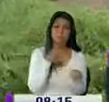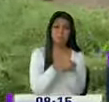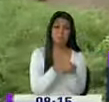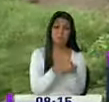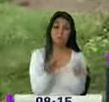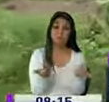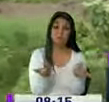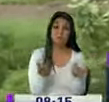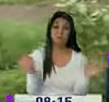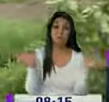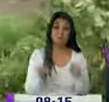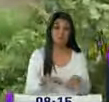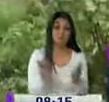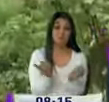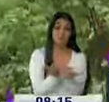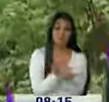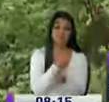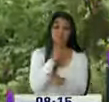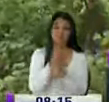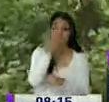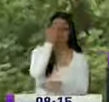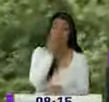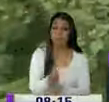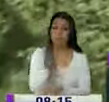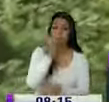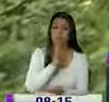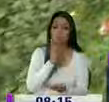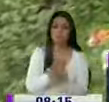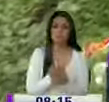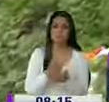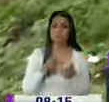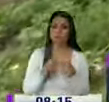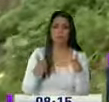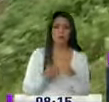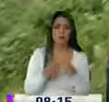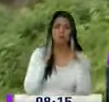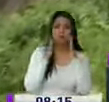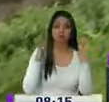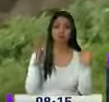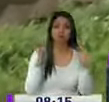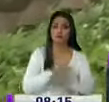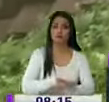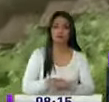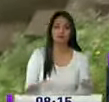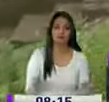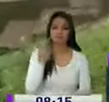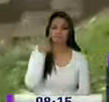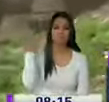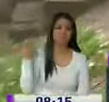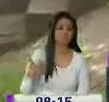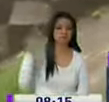hace que se acumule la basura. Sí, muy buenos días. En realidad es un problema ya bastante